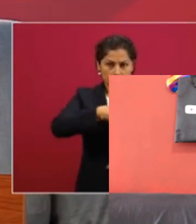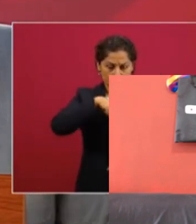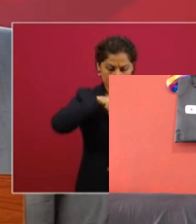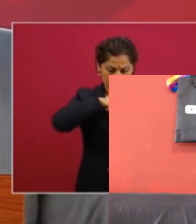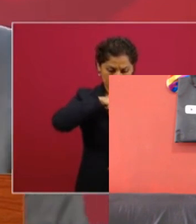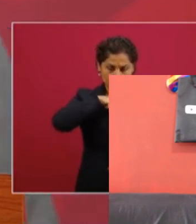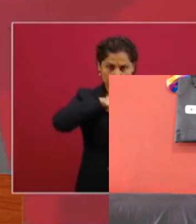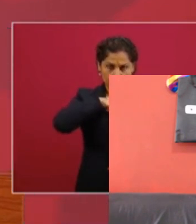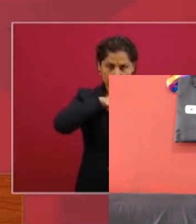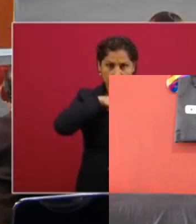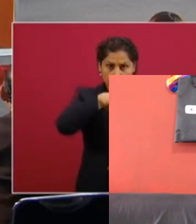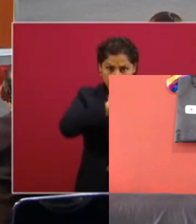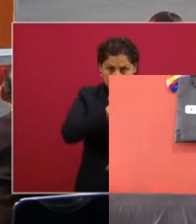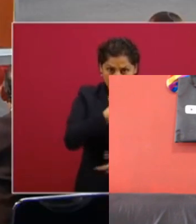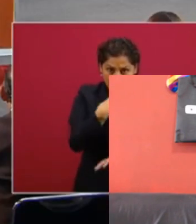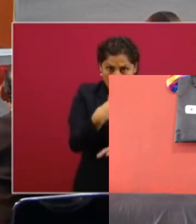yo no puedo